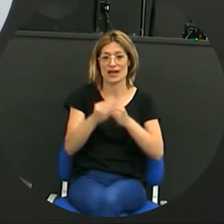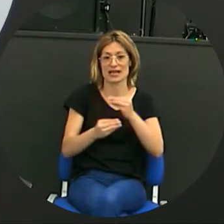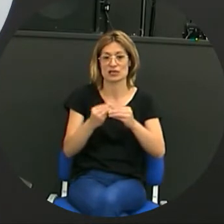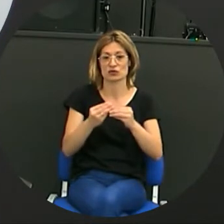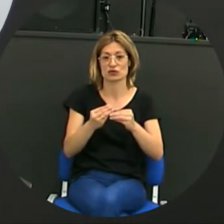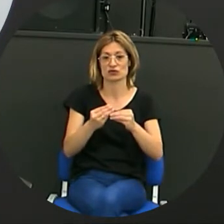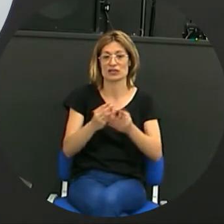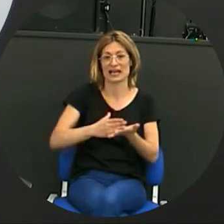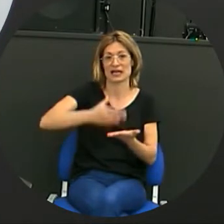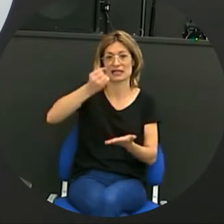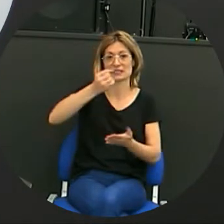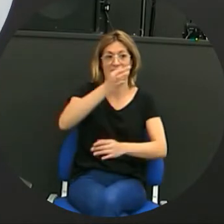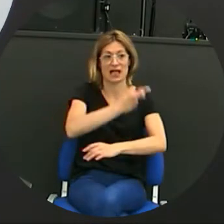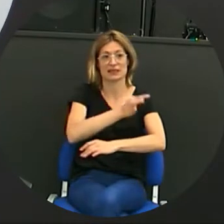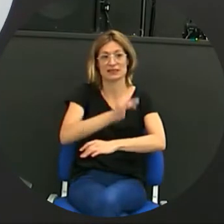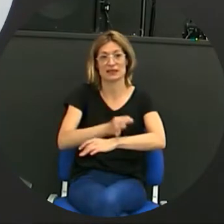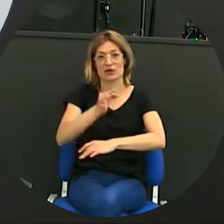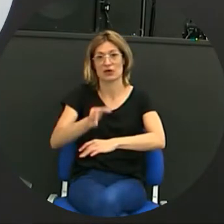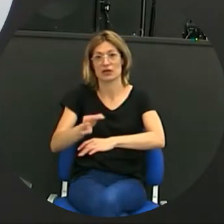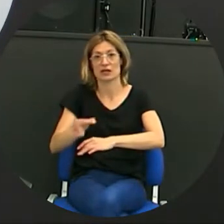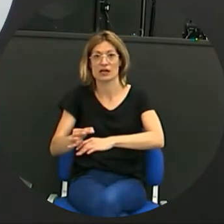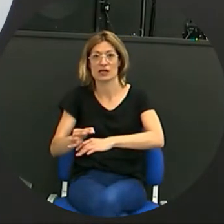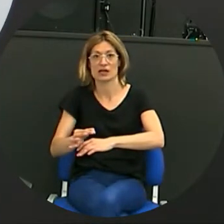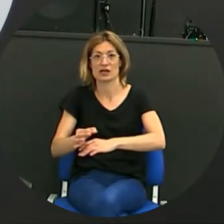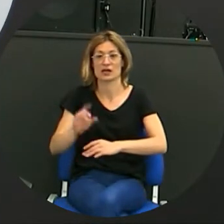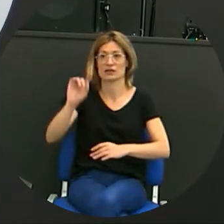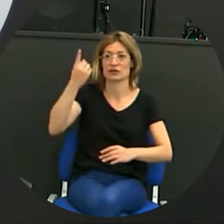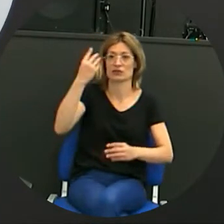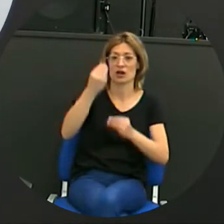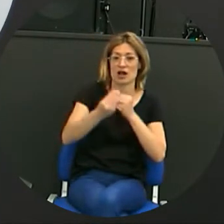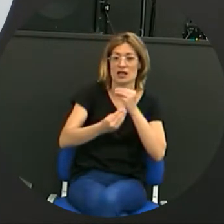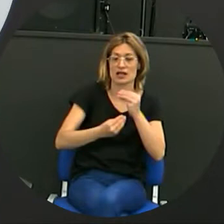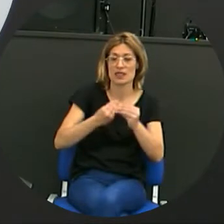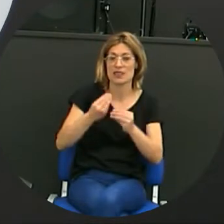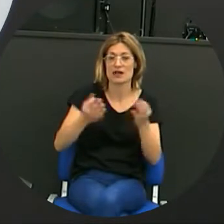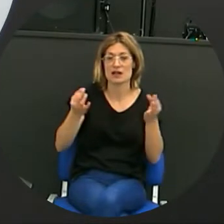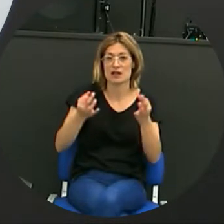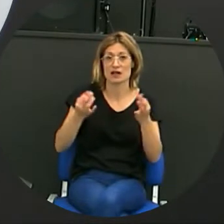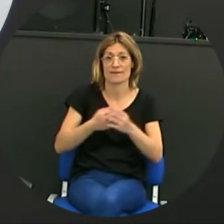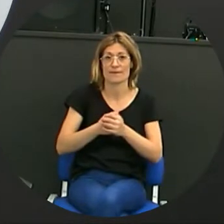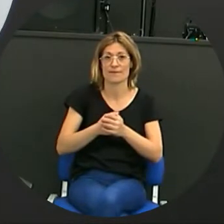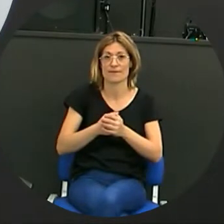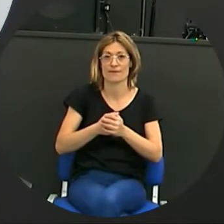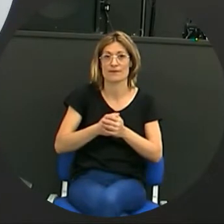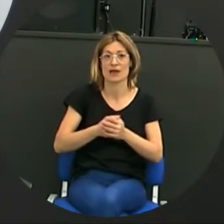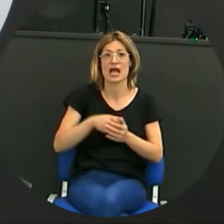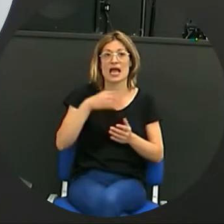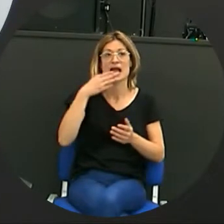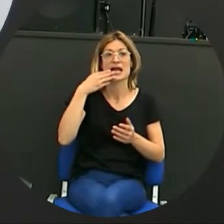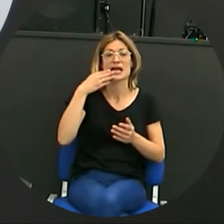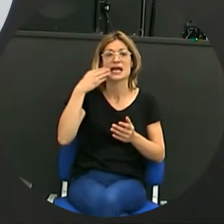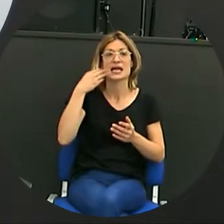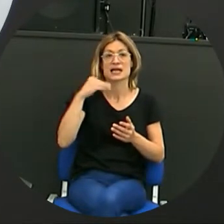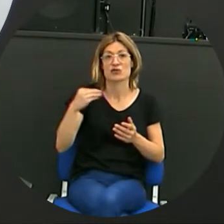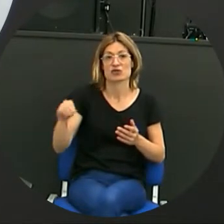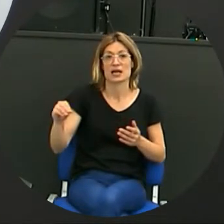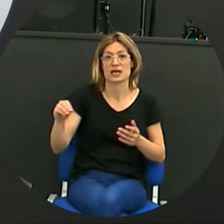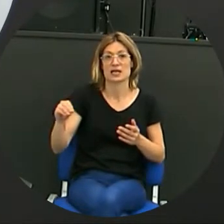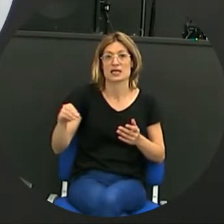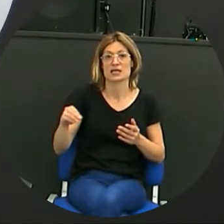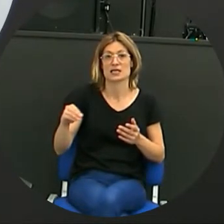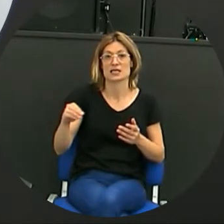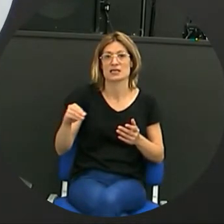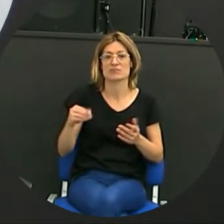Antioquía. Dios levantó la iglesia de Jerusalén. Jerusalén se quedó un poco en el letargo y en la tradición